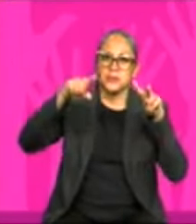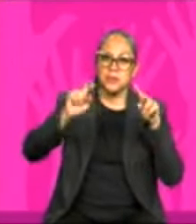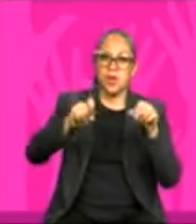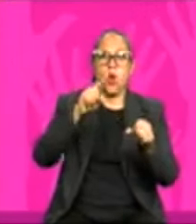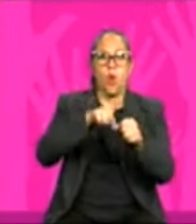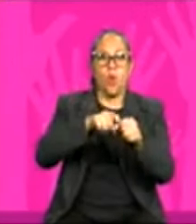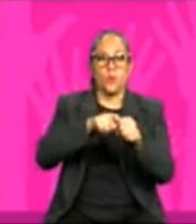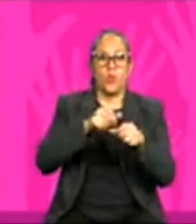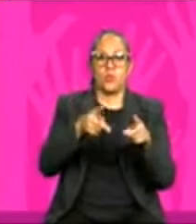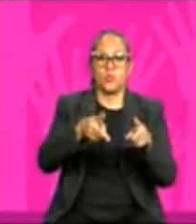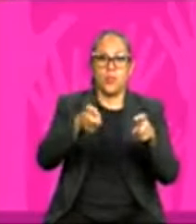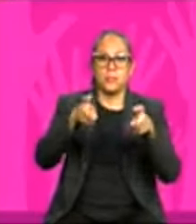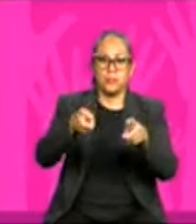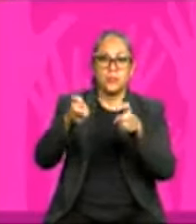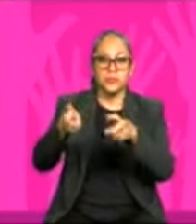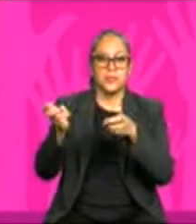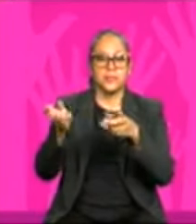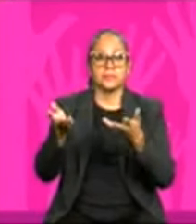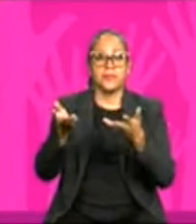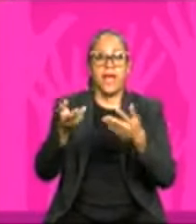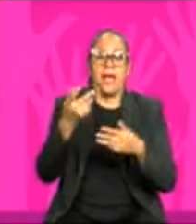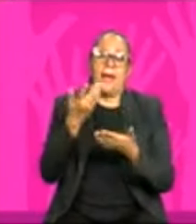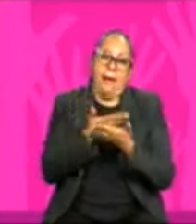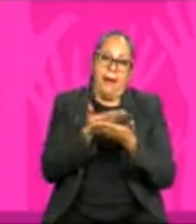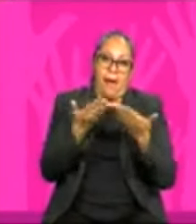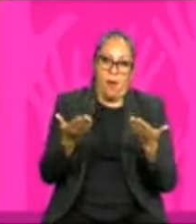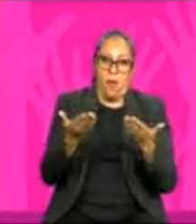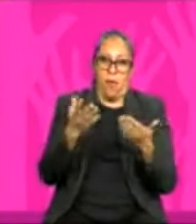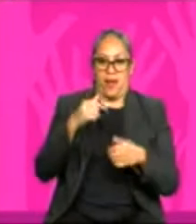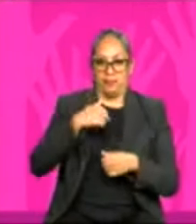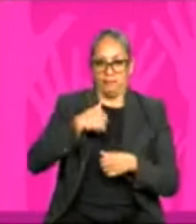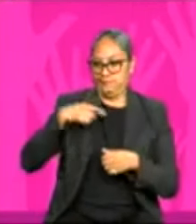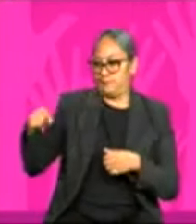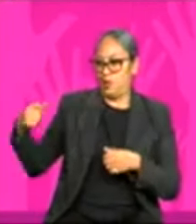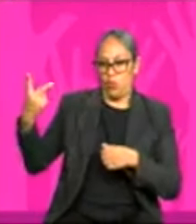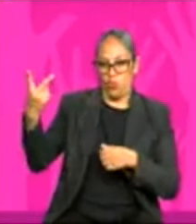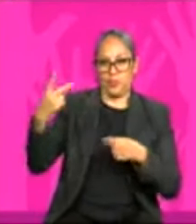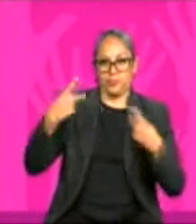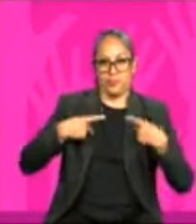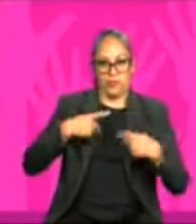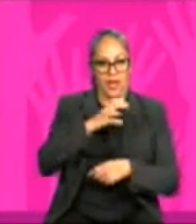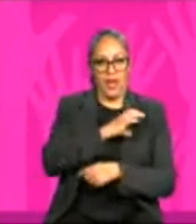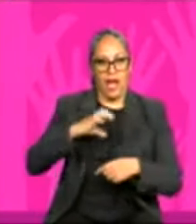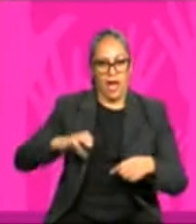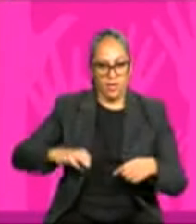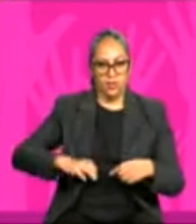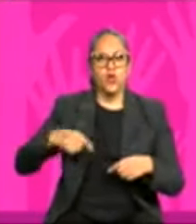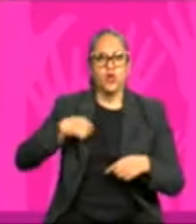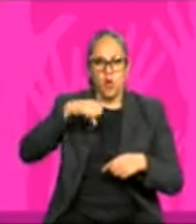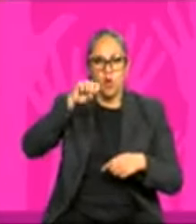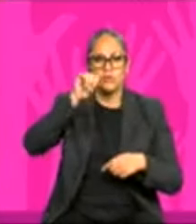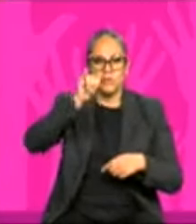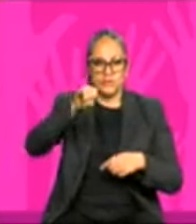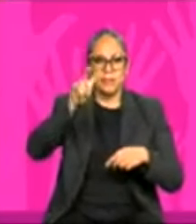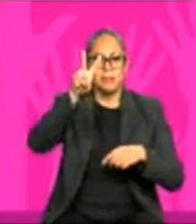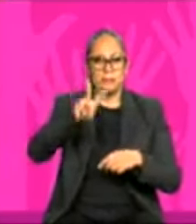a Morelos. A diferencia de mis otras dos compañeras, yo sí he vivido aquí toda mi